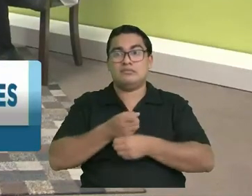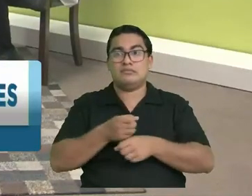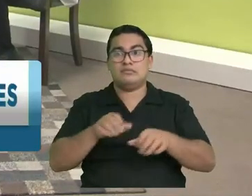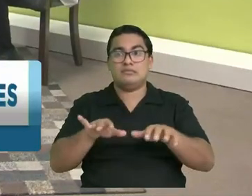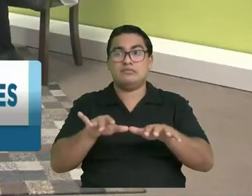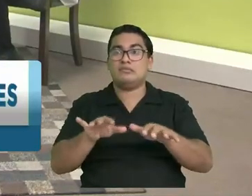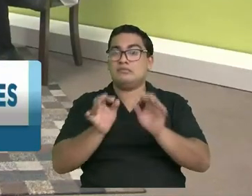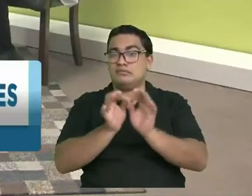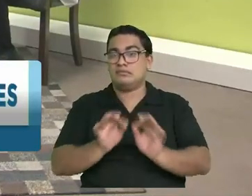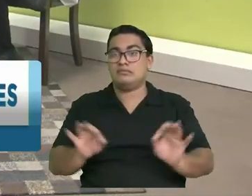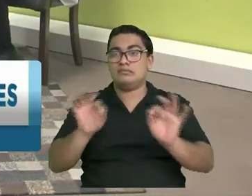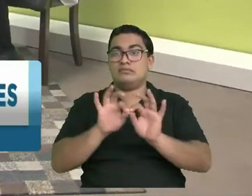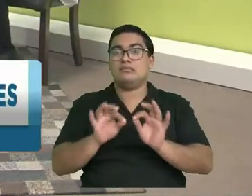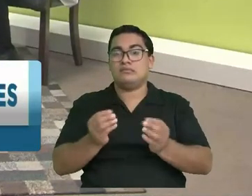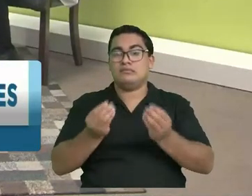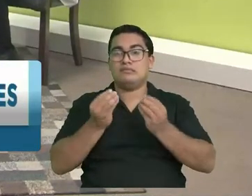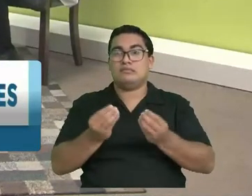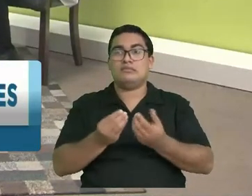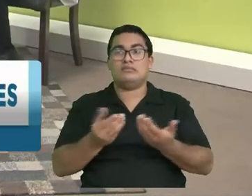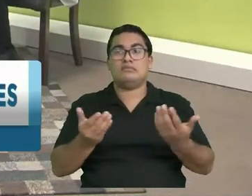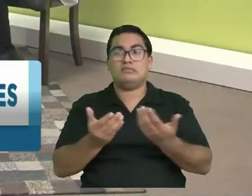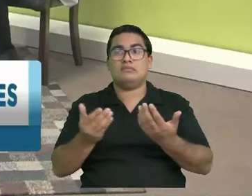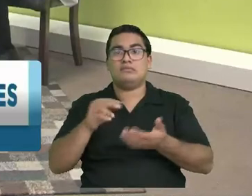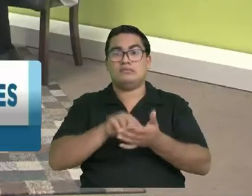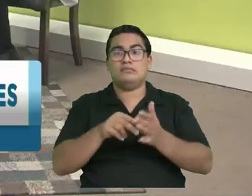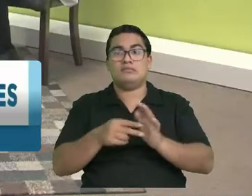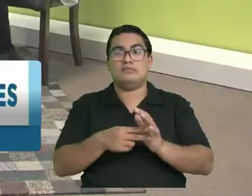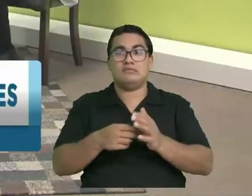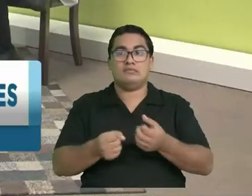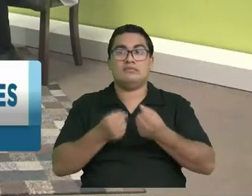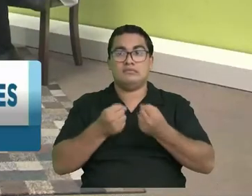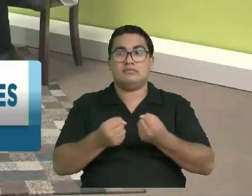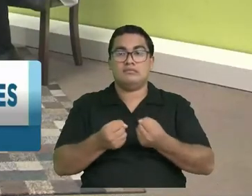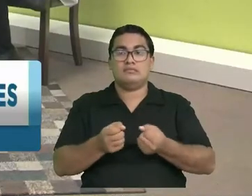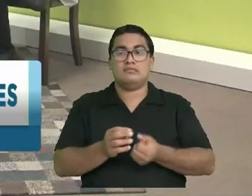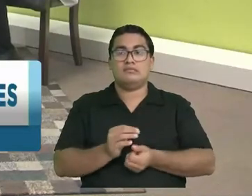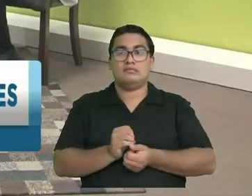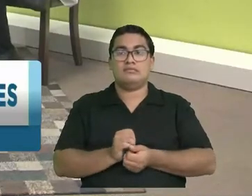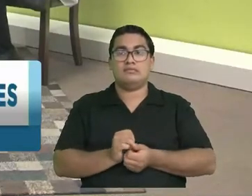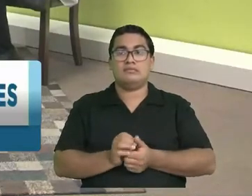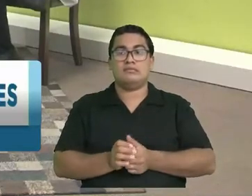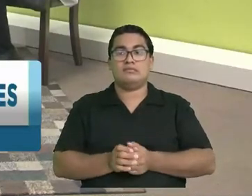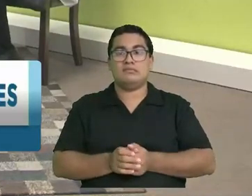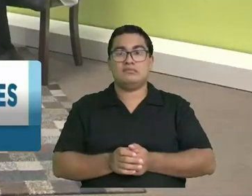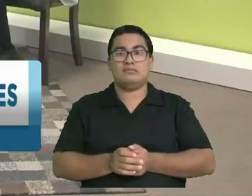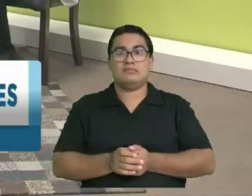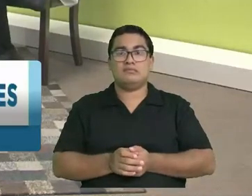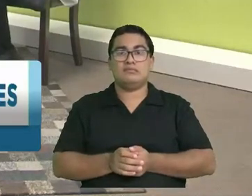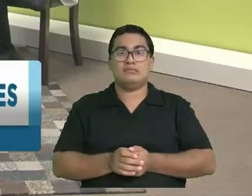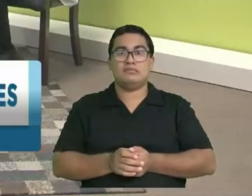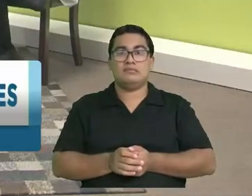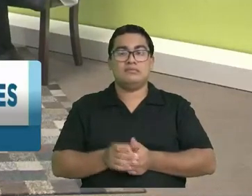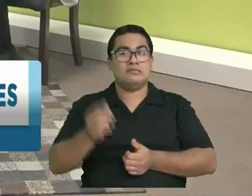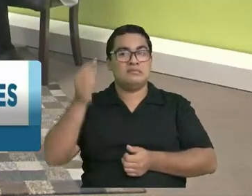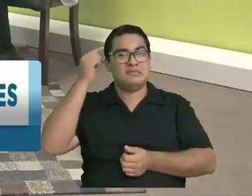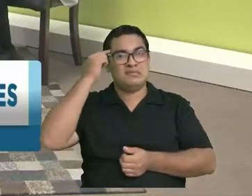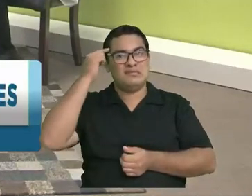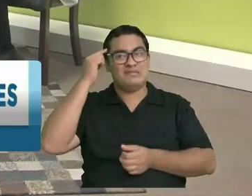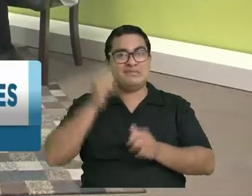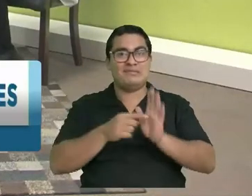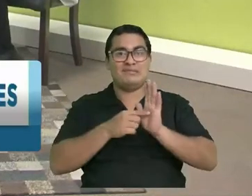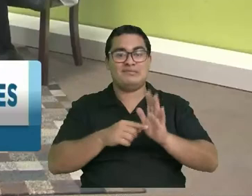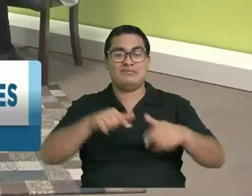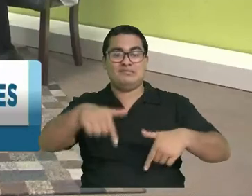muy interesante en cuanto a la función de las fuerzas que se tienen que ver ahí en cada punto de ese pie. Y imagínense que el tacón lo usó